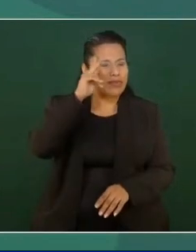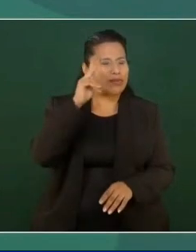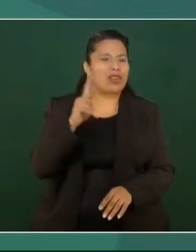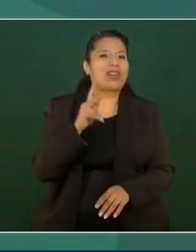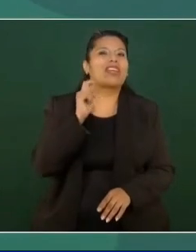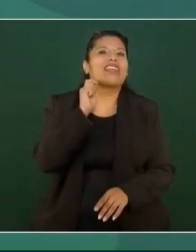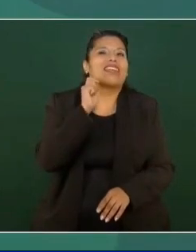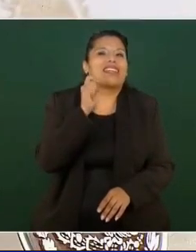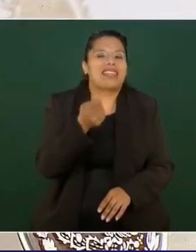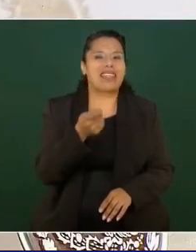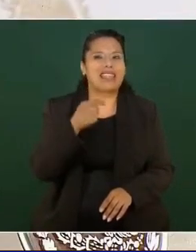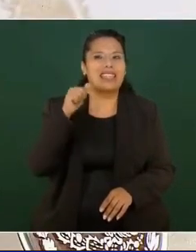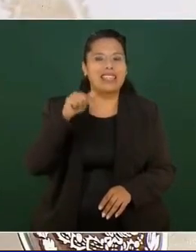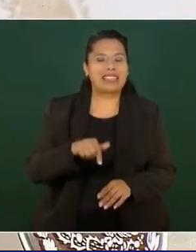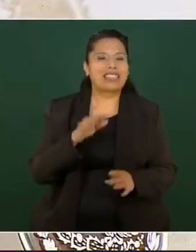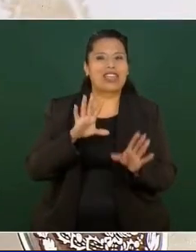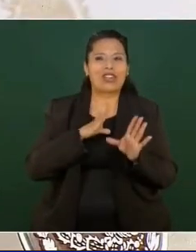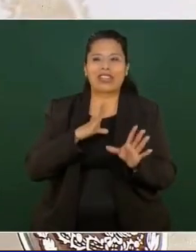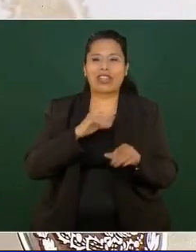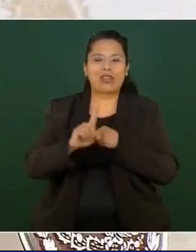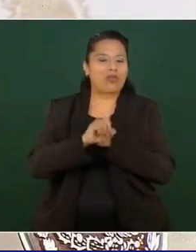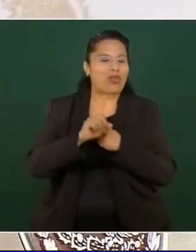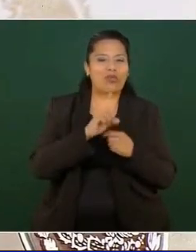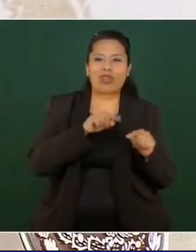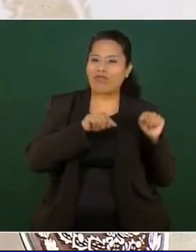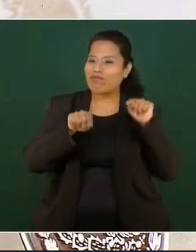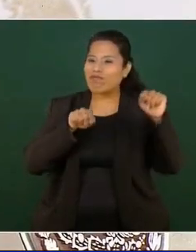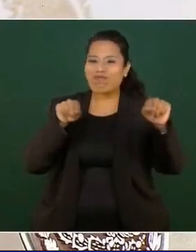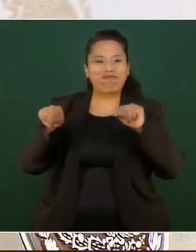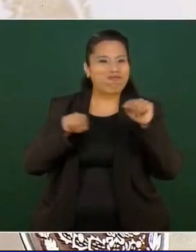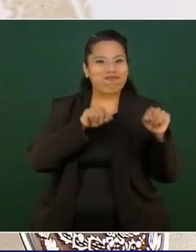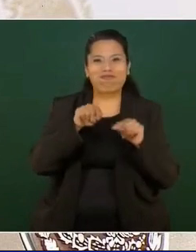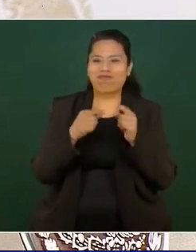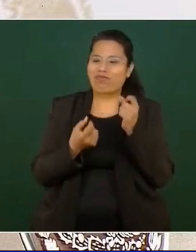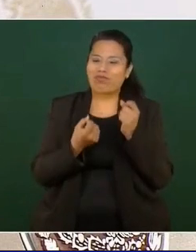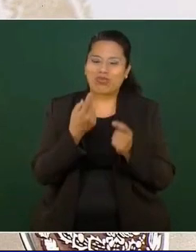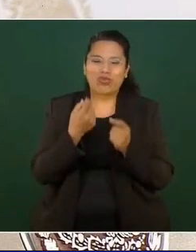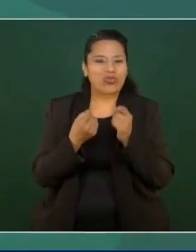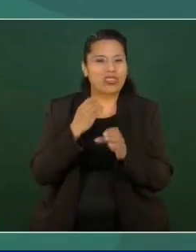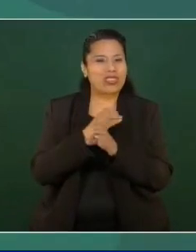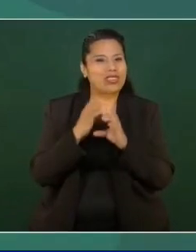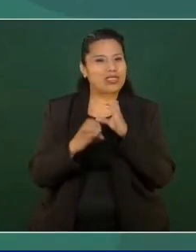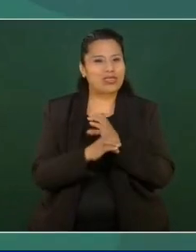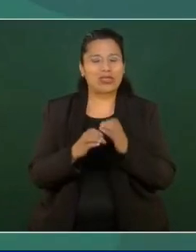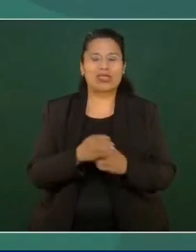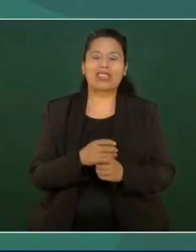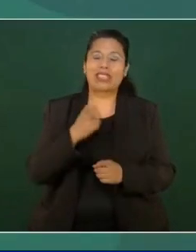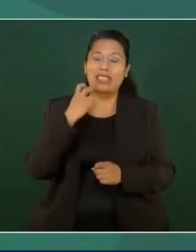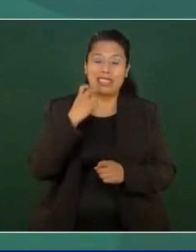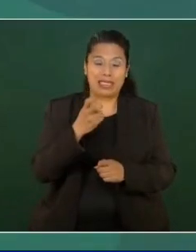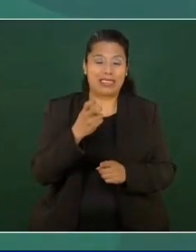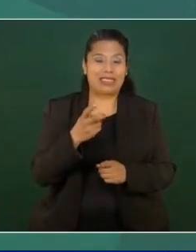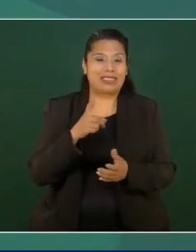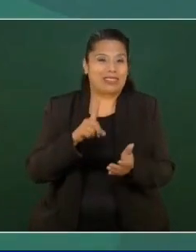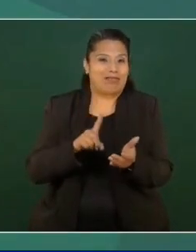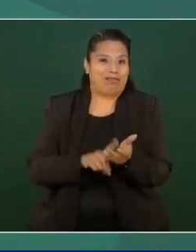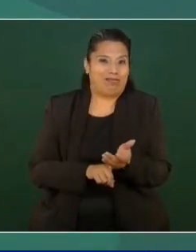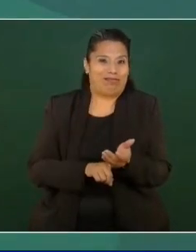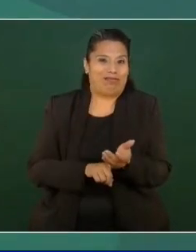estos factores que, por cierto, son externos,